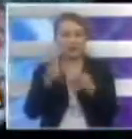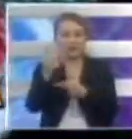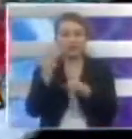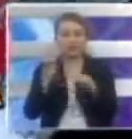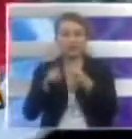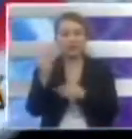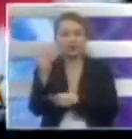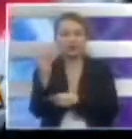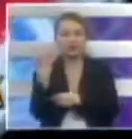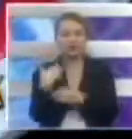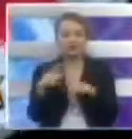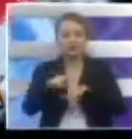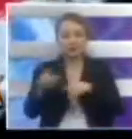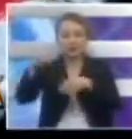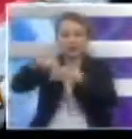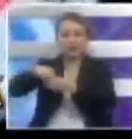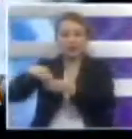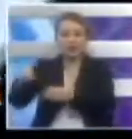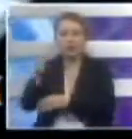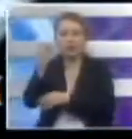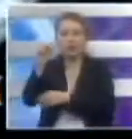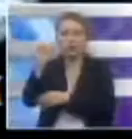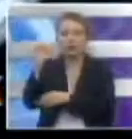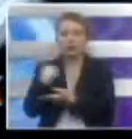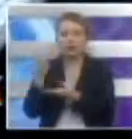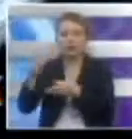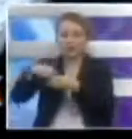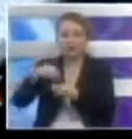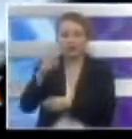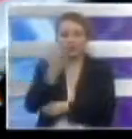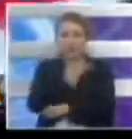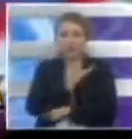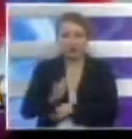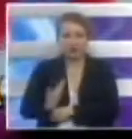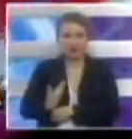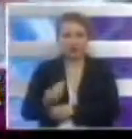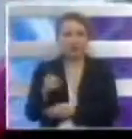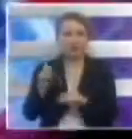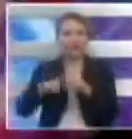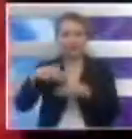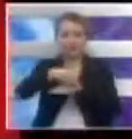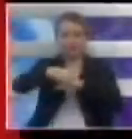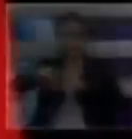en el edificio de la UNE de la SUAI, ubicado en la Presidente Córdoba y Borrero, esquina.